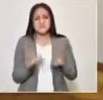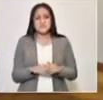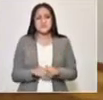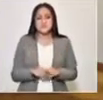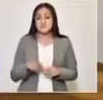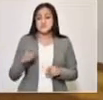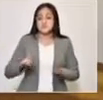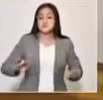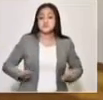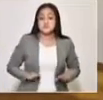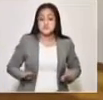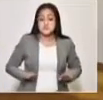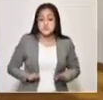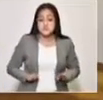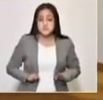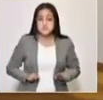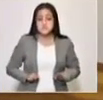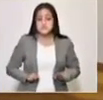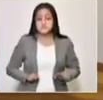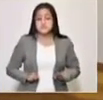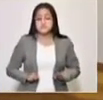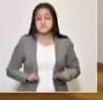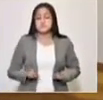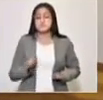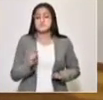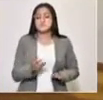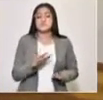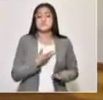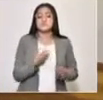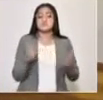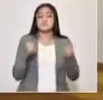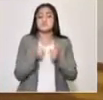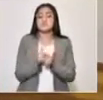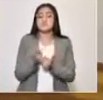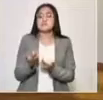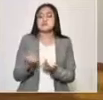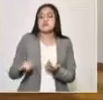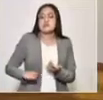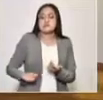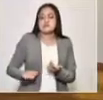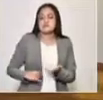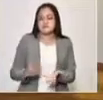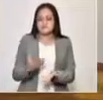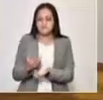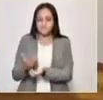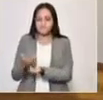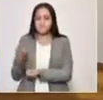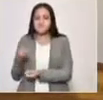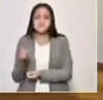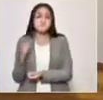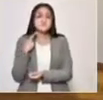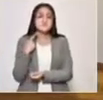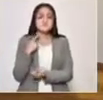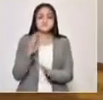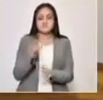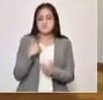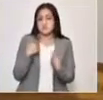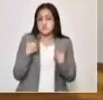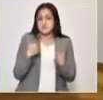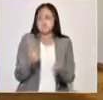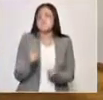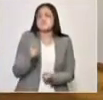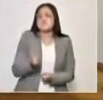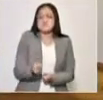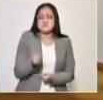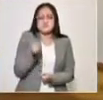el comportamiento que tiene que ver con sacar raja política, pues yo lo entiendo desde el hecho de